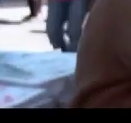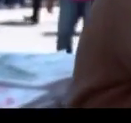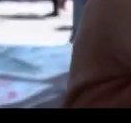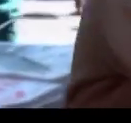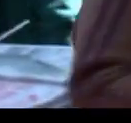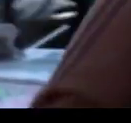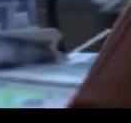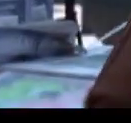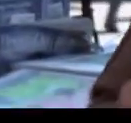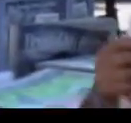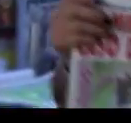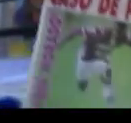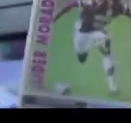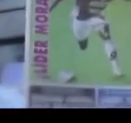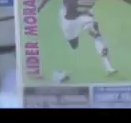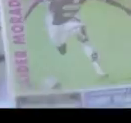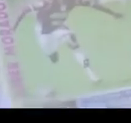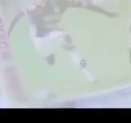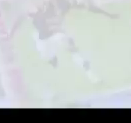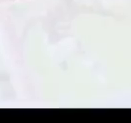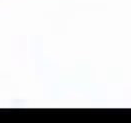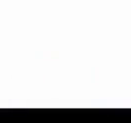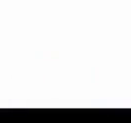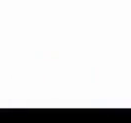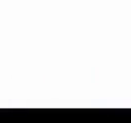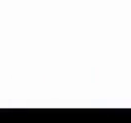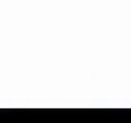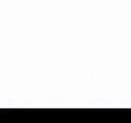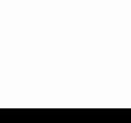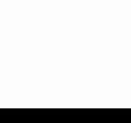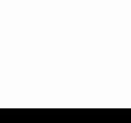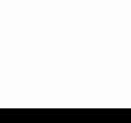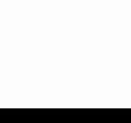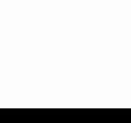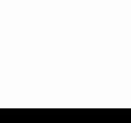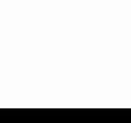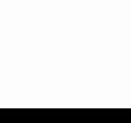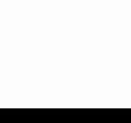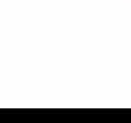ser tico. Diario Extra, hablamos tico.